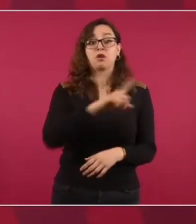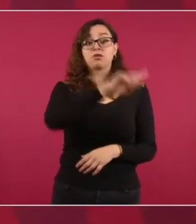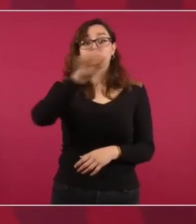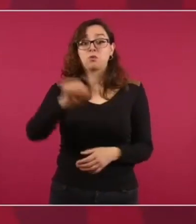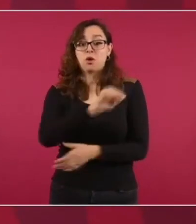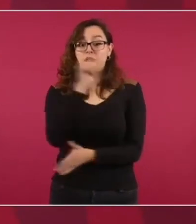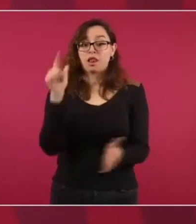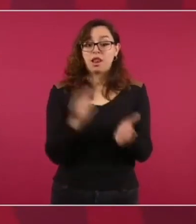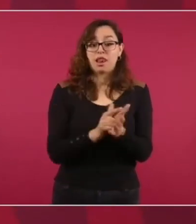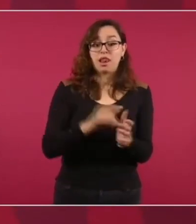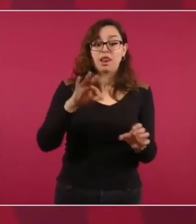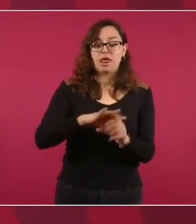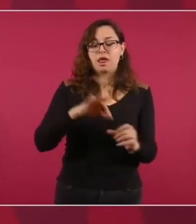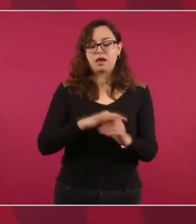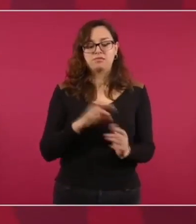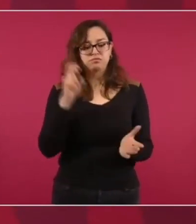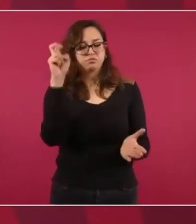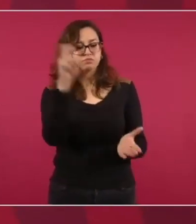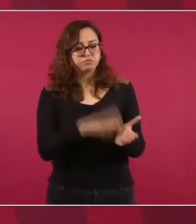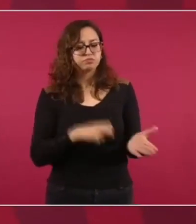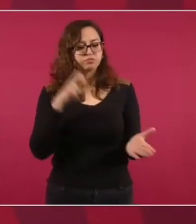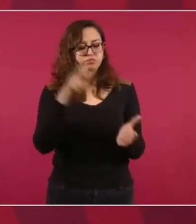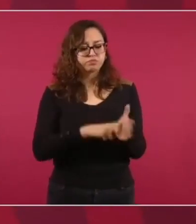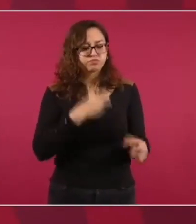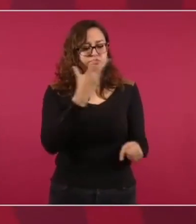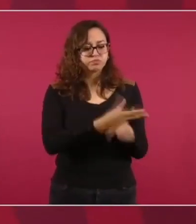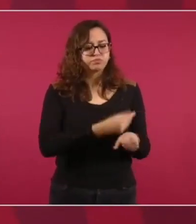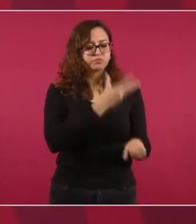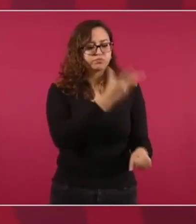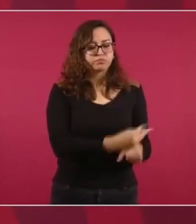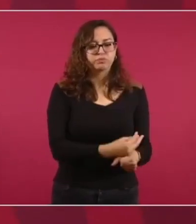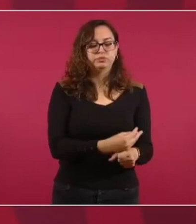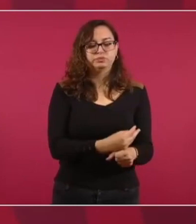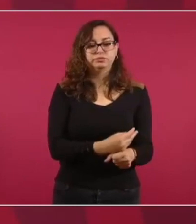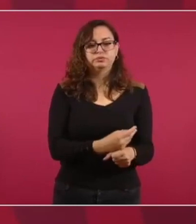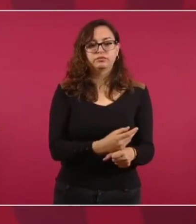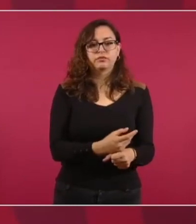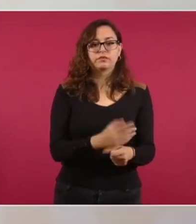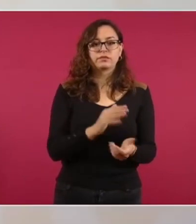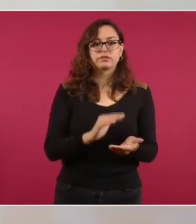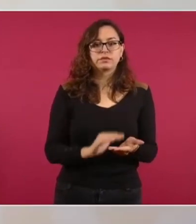aumentan al partido que yo ya dirigía